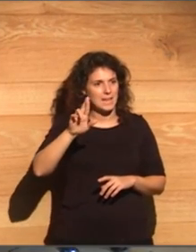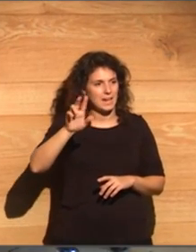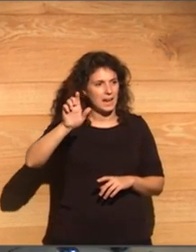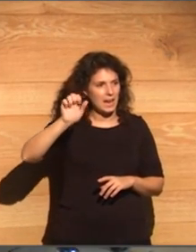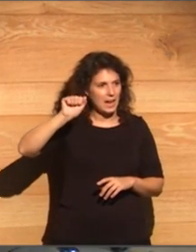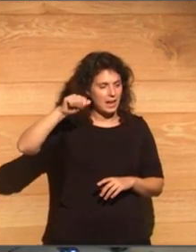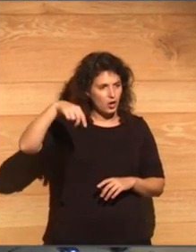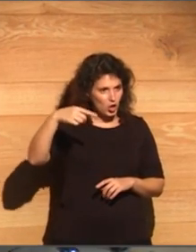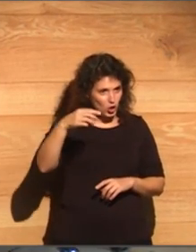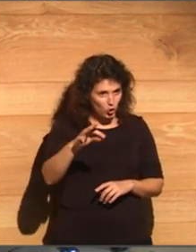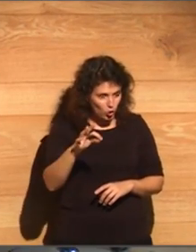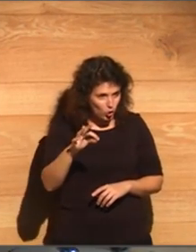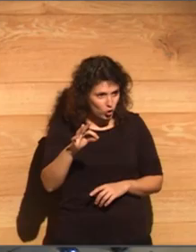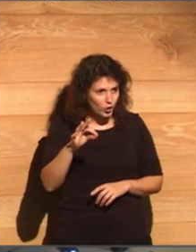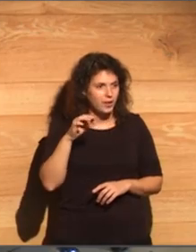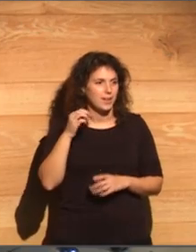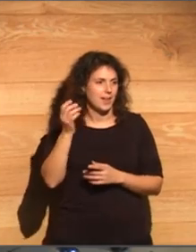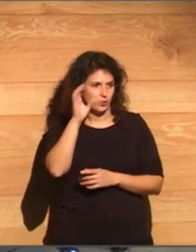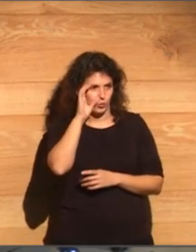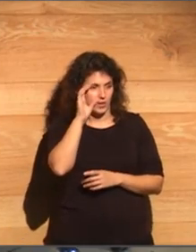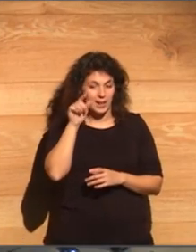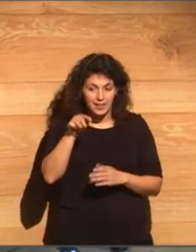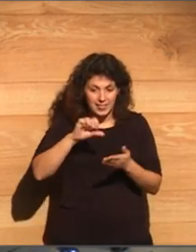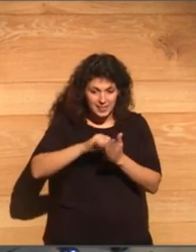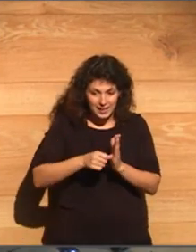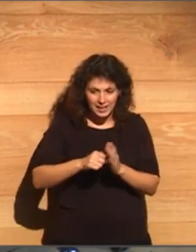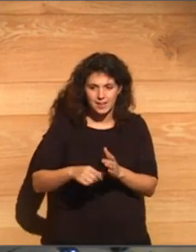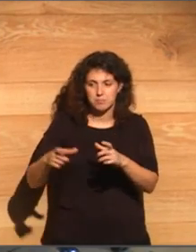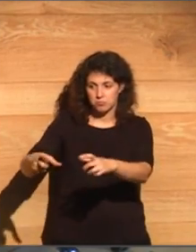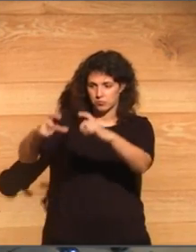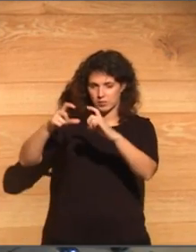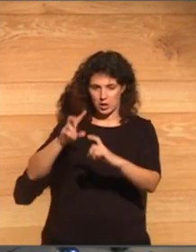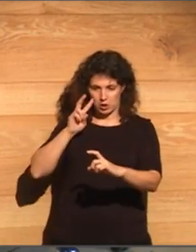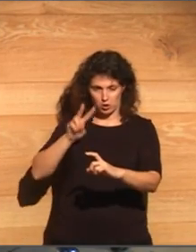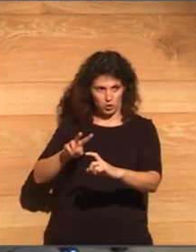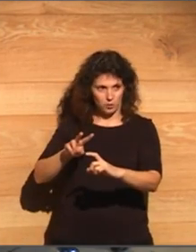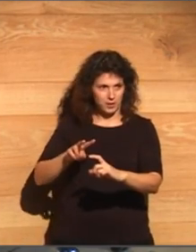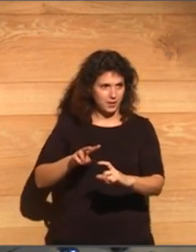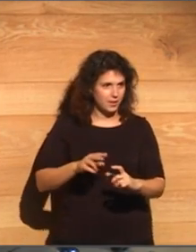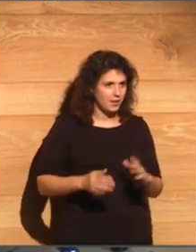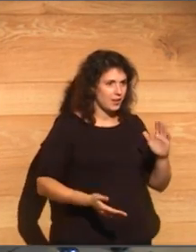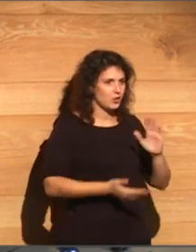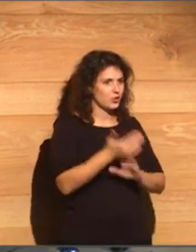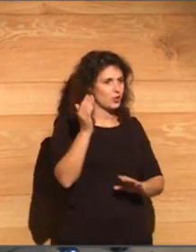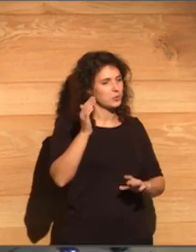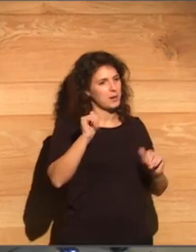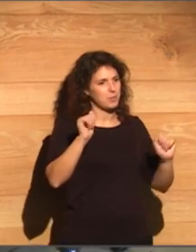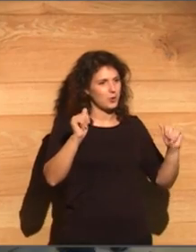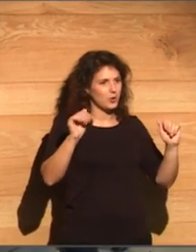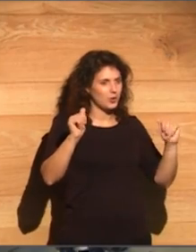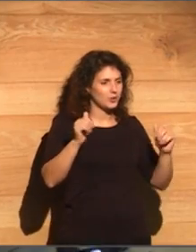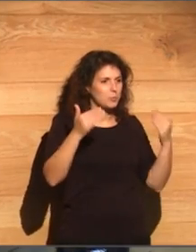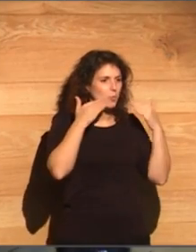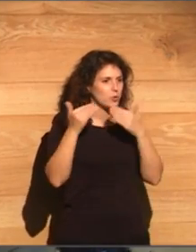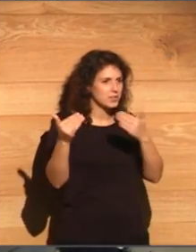Berlango. No, pero habría que llamarlo de llamarlo. Ya, pero ¿no? Se llama Berlango, su DNI ponía Berlango, me lo enseñó, enséñamelo. ¡No vamos, señores!